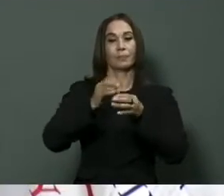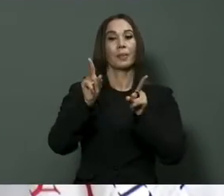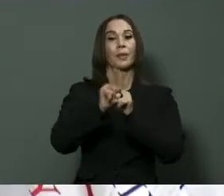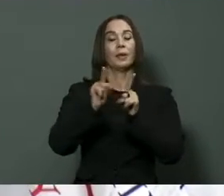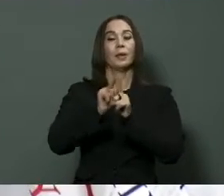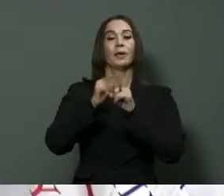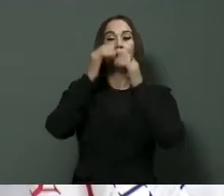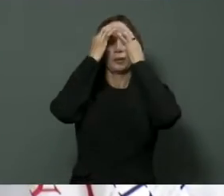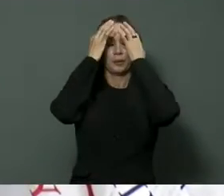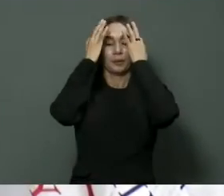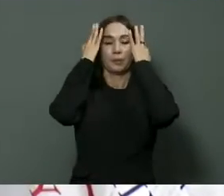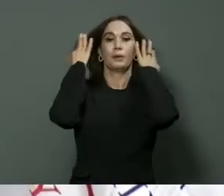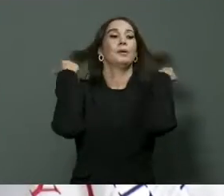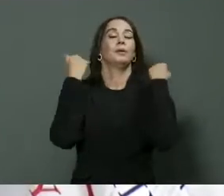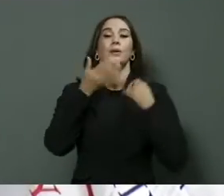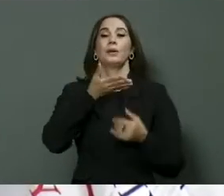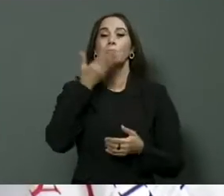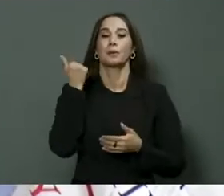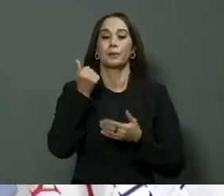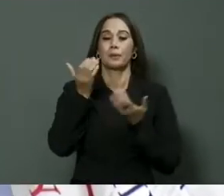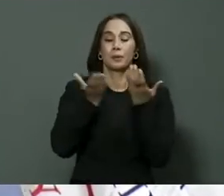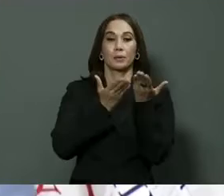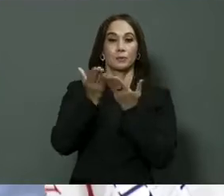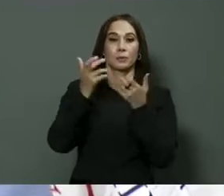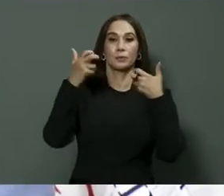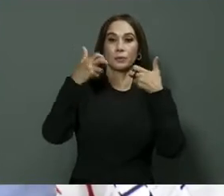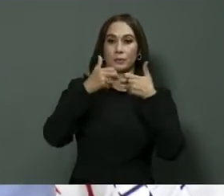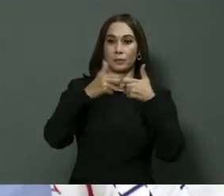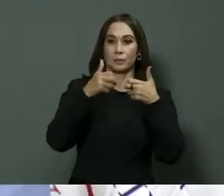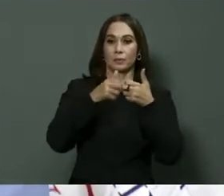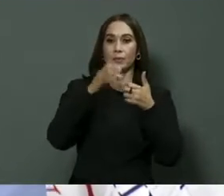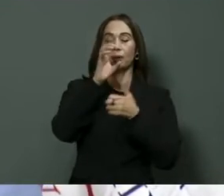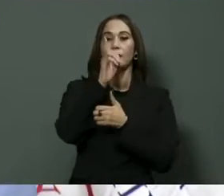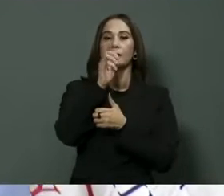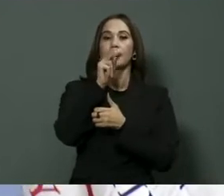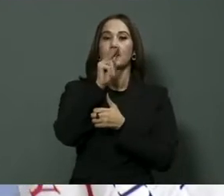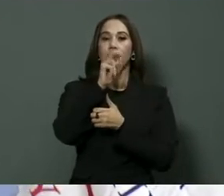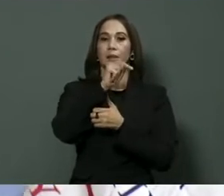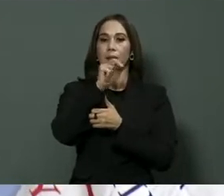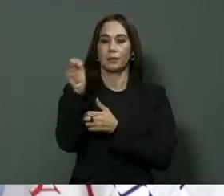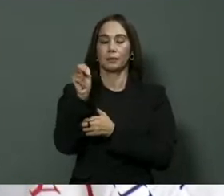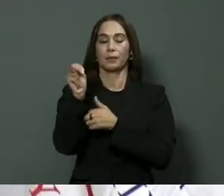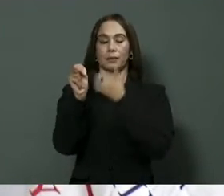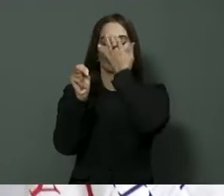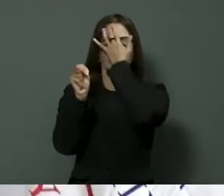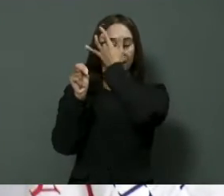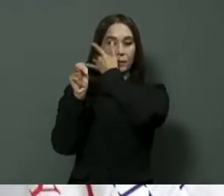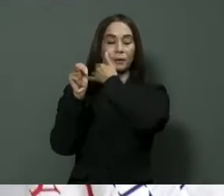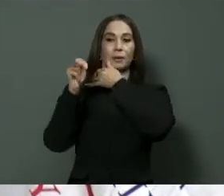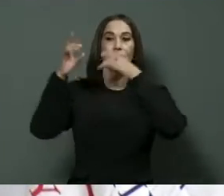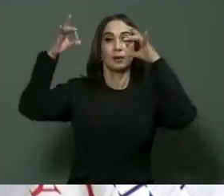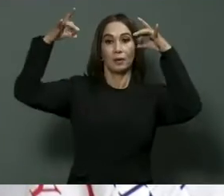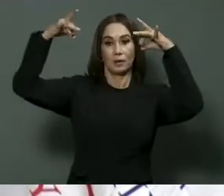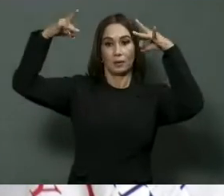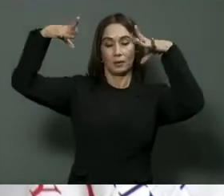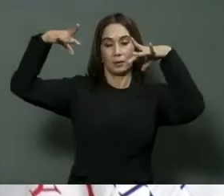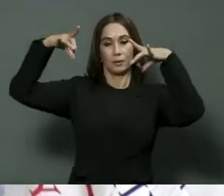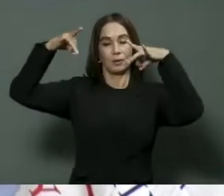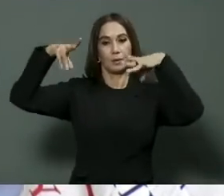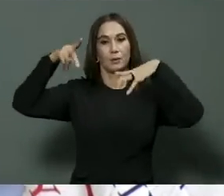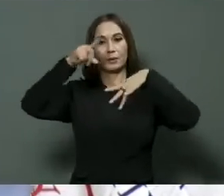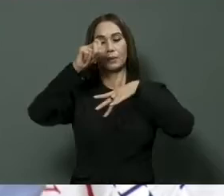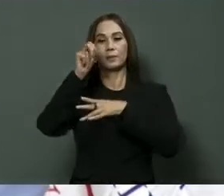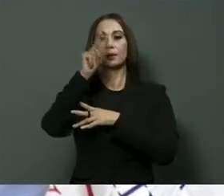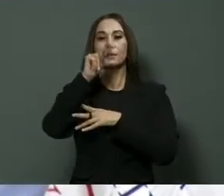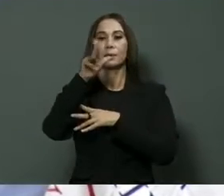a la mejora en los servicios eléctricos, Edenorte instalará 136 luminarias que se